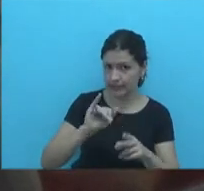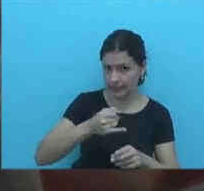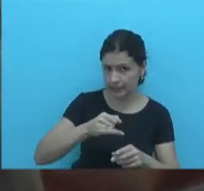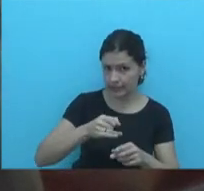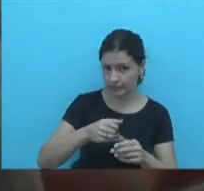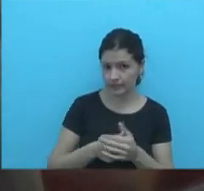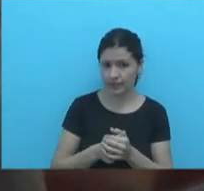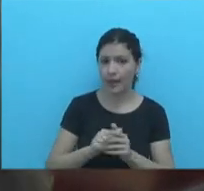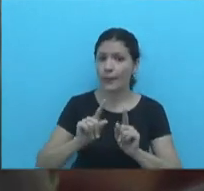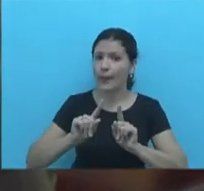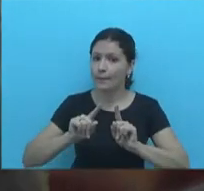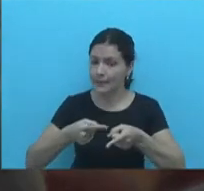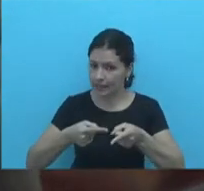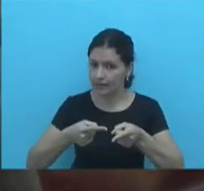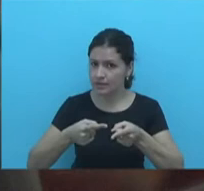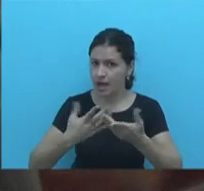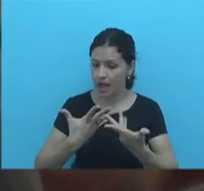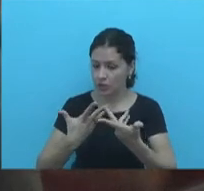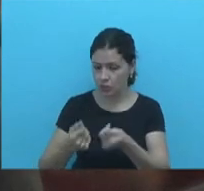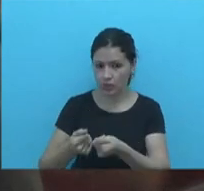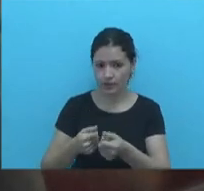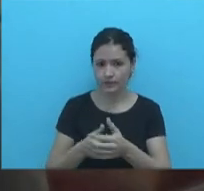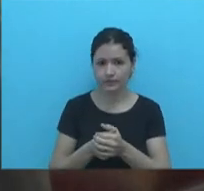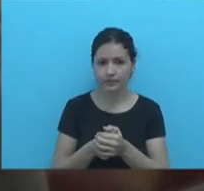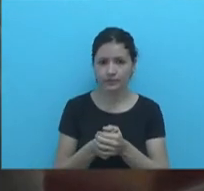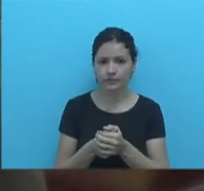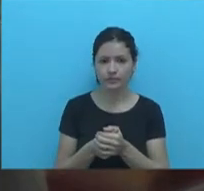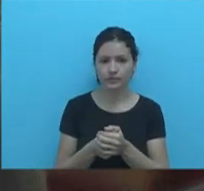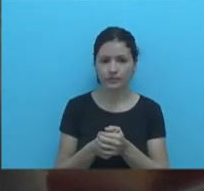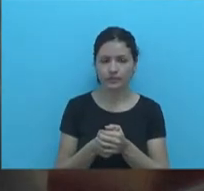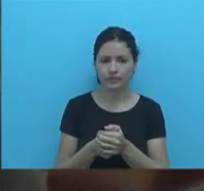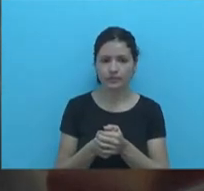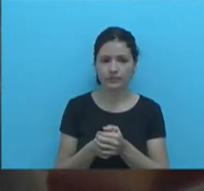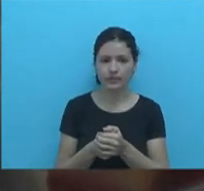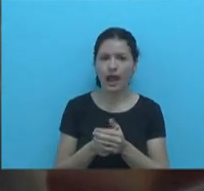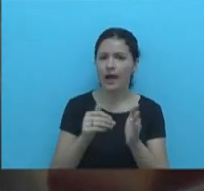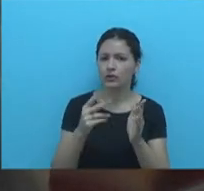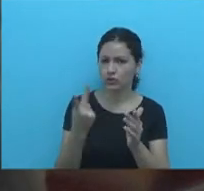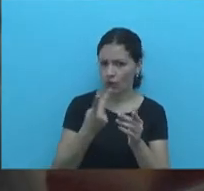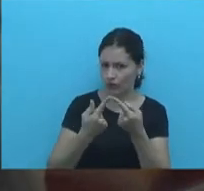Sería, sí, sería un servicio, el curso, eso sí sería un taller, tipo taller.